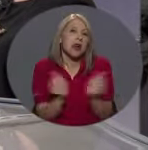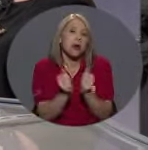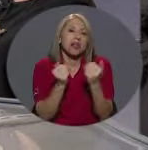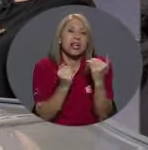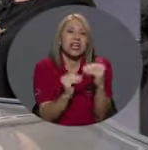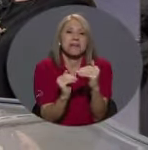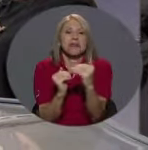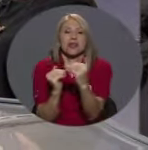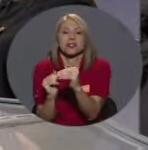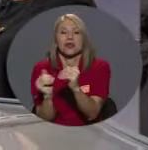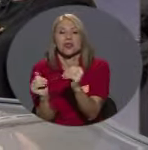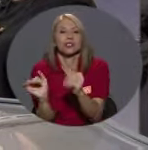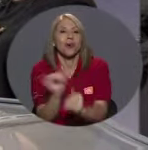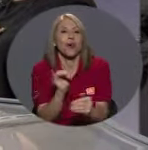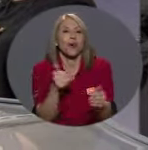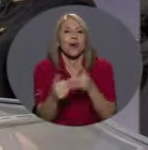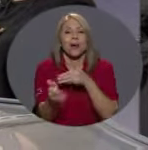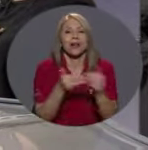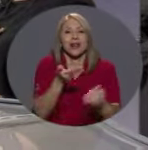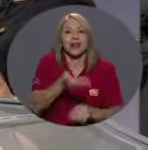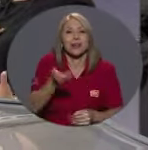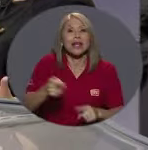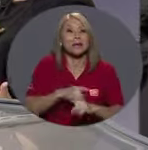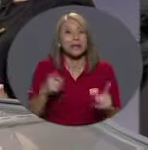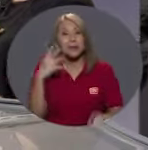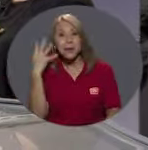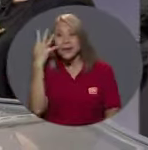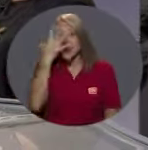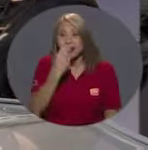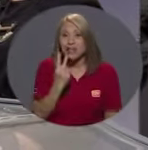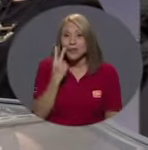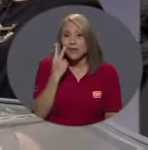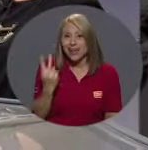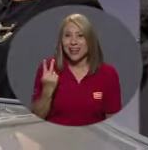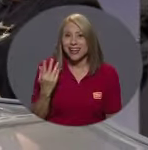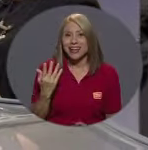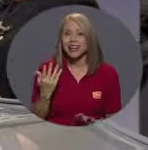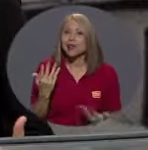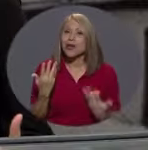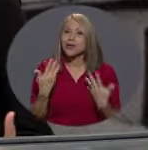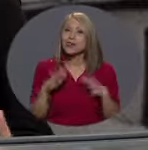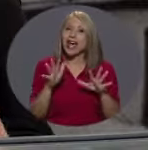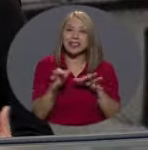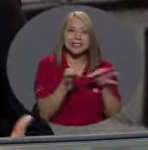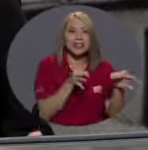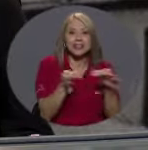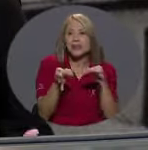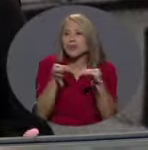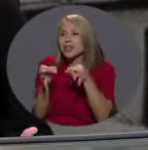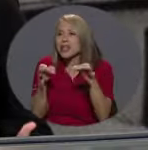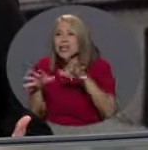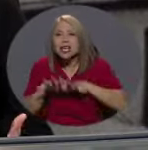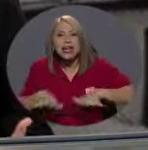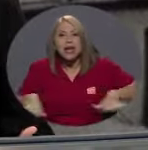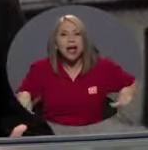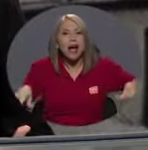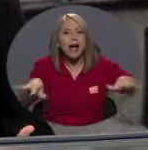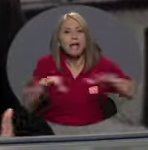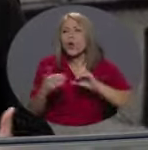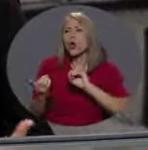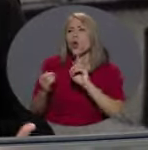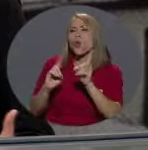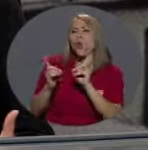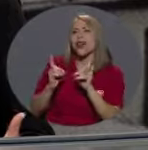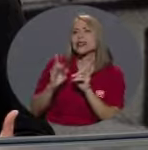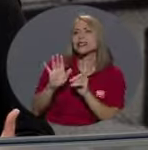cosa, ¿verdad? Pero es muy lindo ver cómo cuando se explica en el entorno el tipo de eficiencia que tiene la